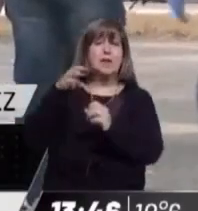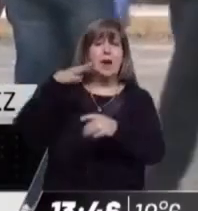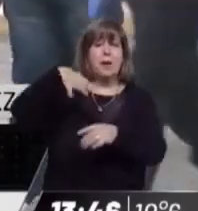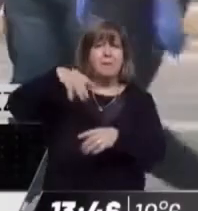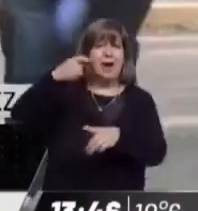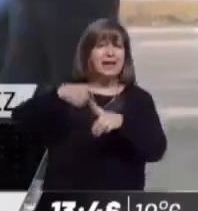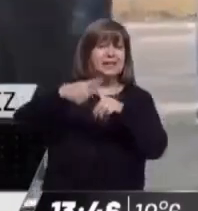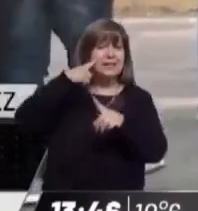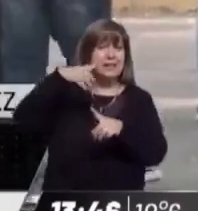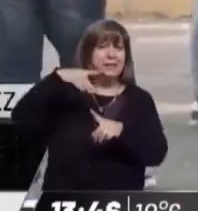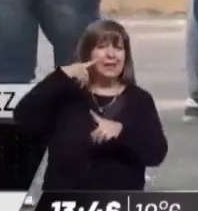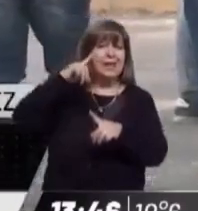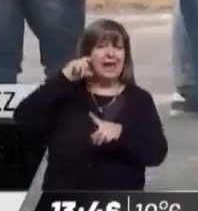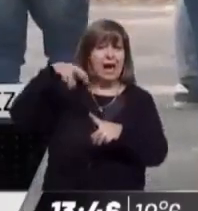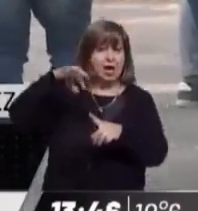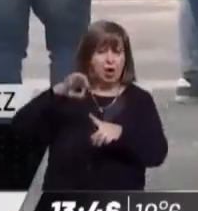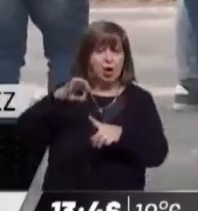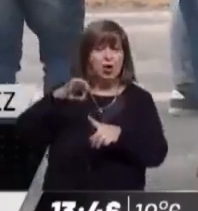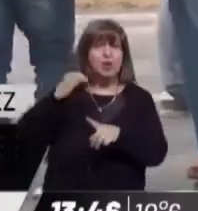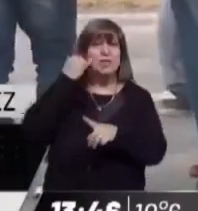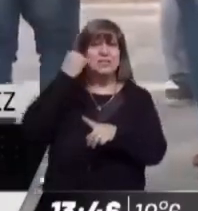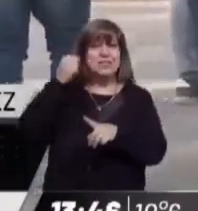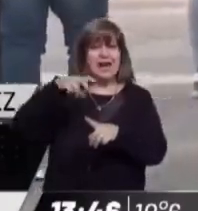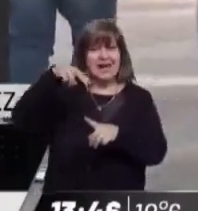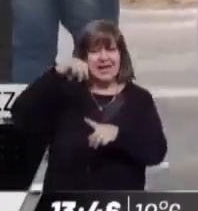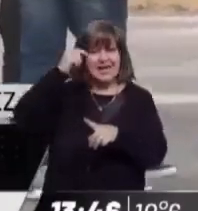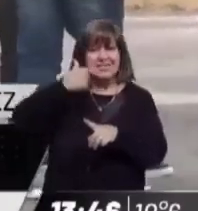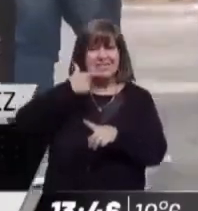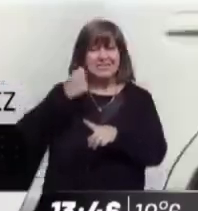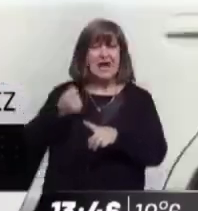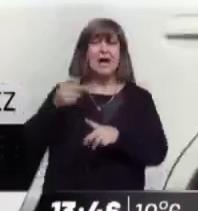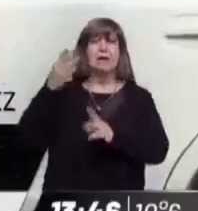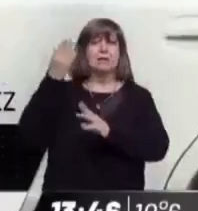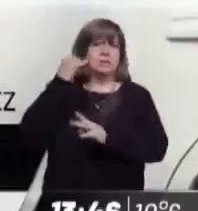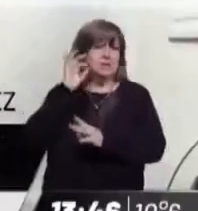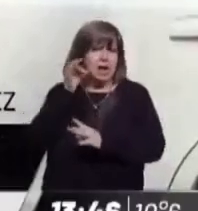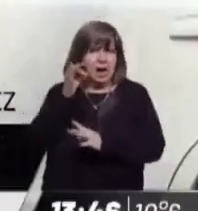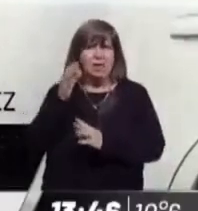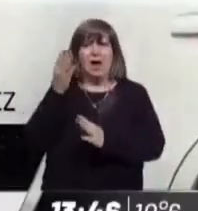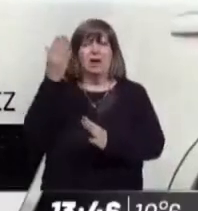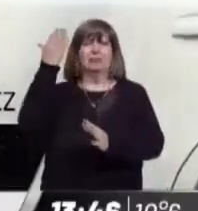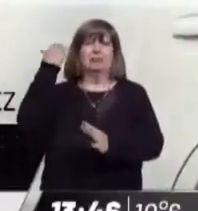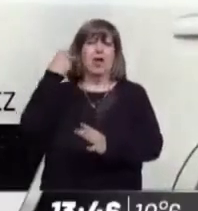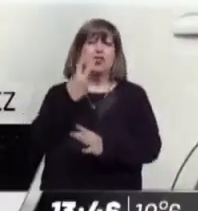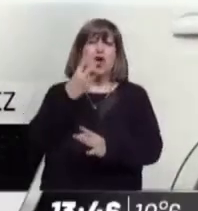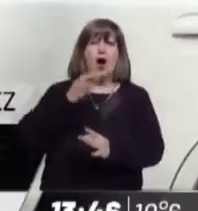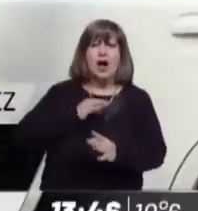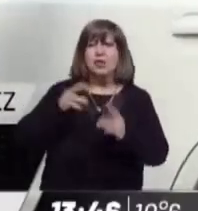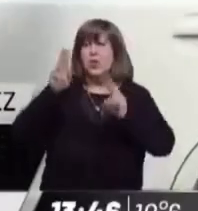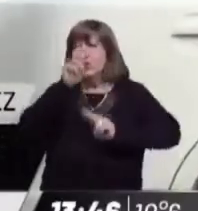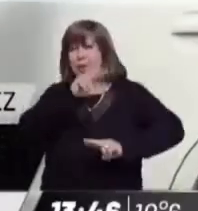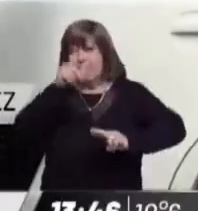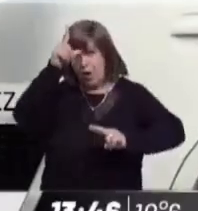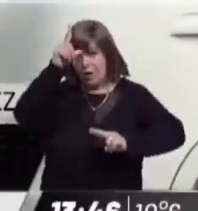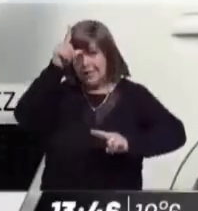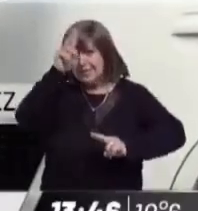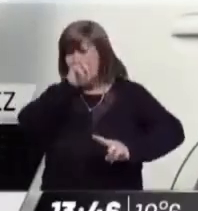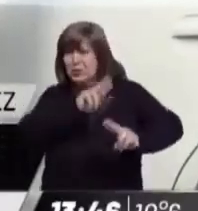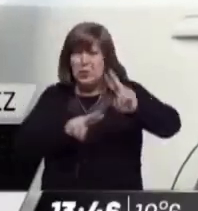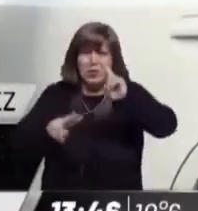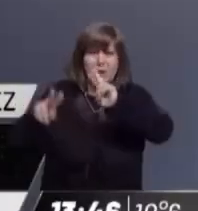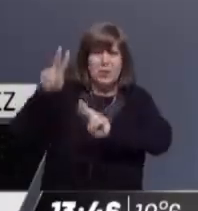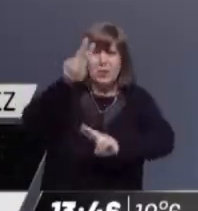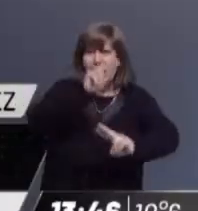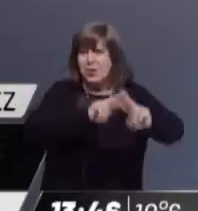Maximiliano Andrés Martínez Llanesa, este hombre que era intensamente buscado desde hace casi 2 años después de haber cometido